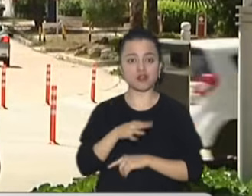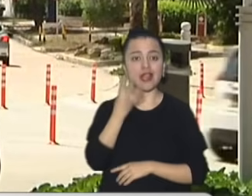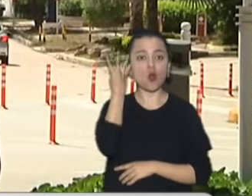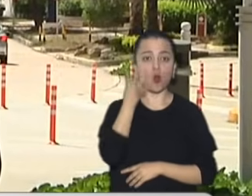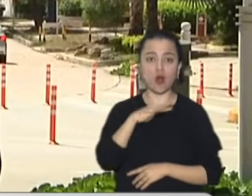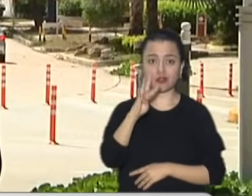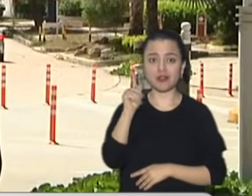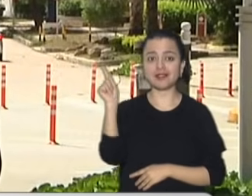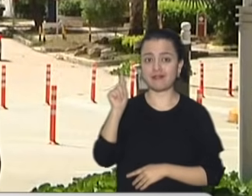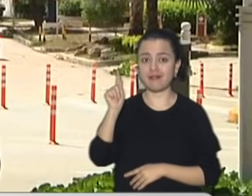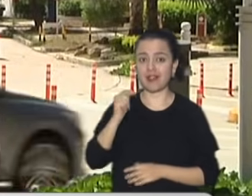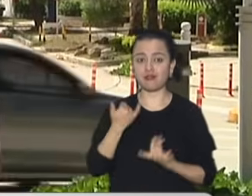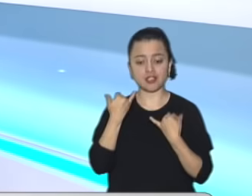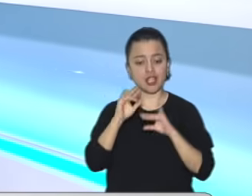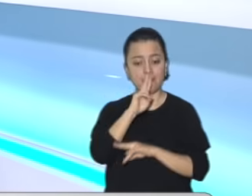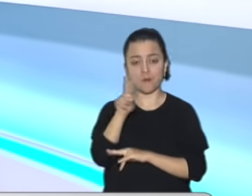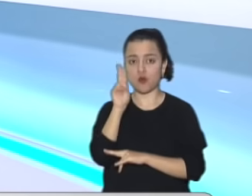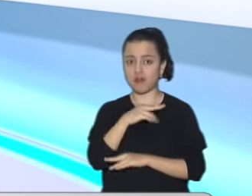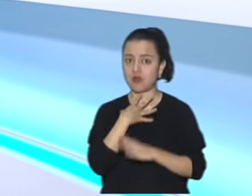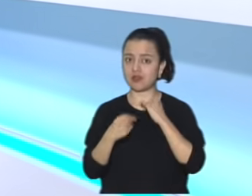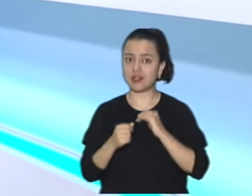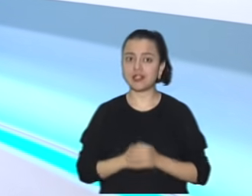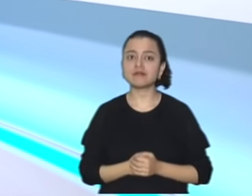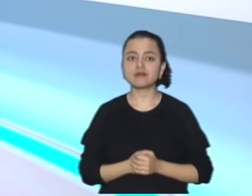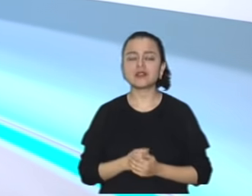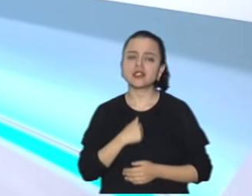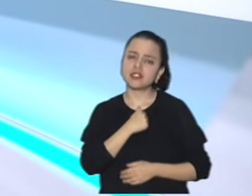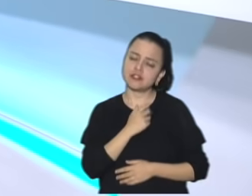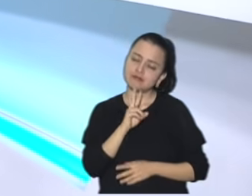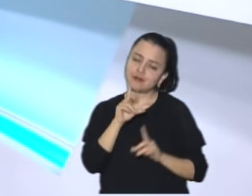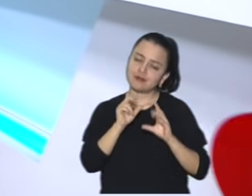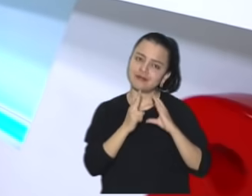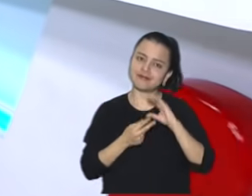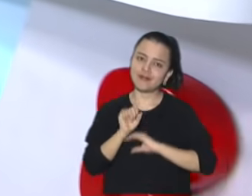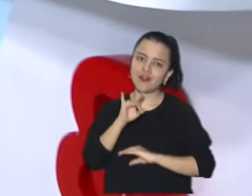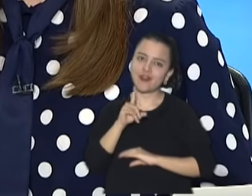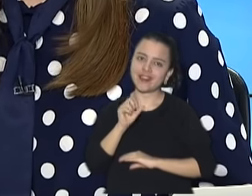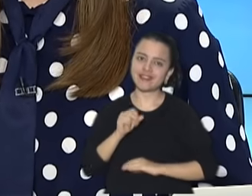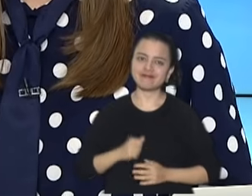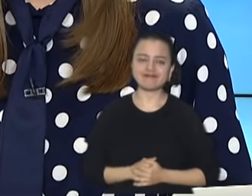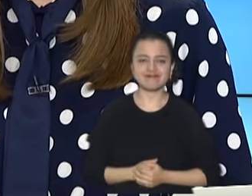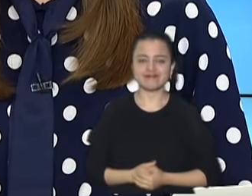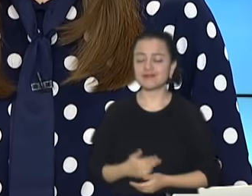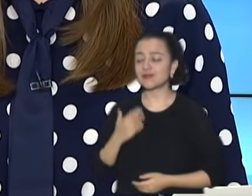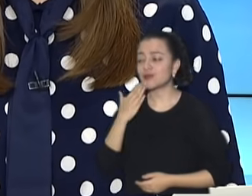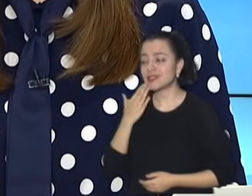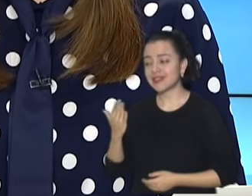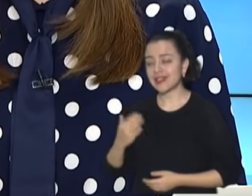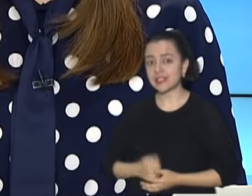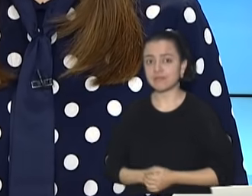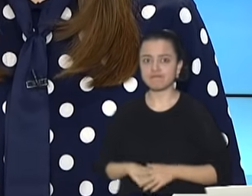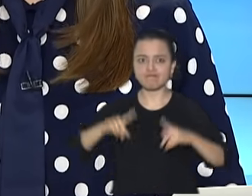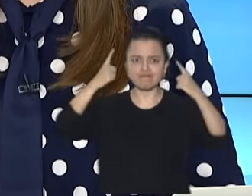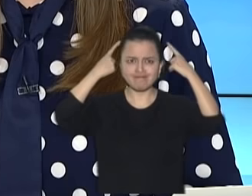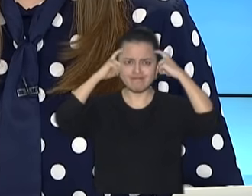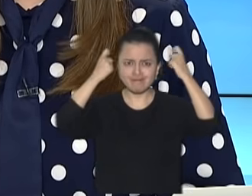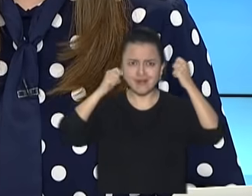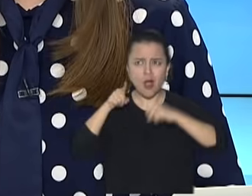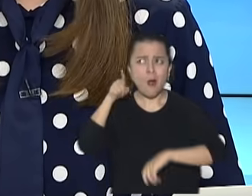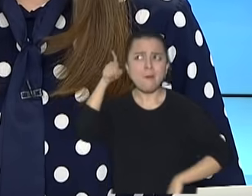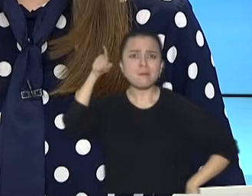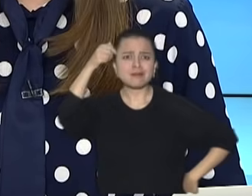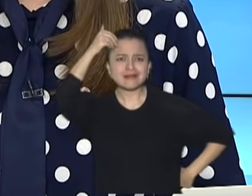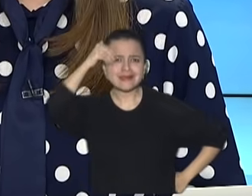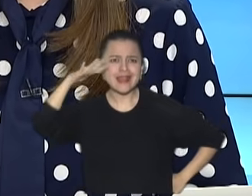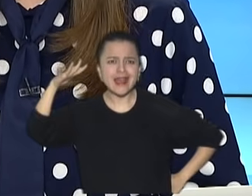de febrero. Noticias desde Barranquilla con Jorge Castro, Noticentro 1, CMI. Jorge, muchas gracias. Hay preocupación en Cartagena por